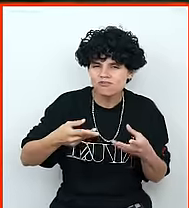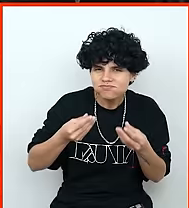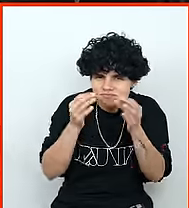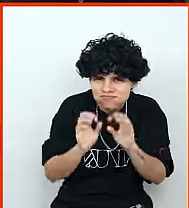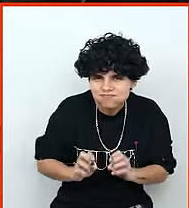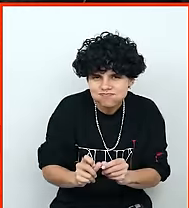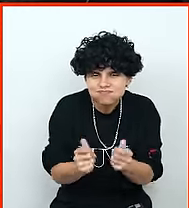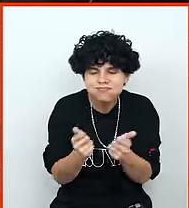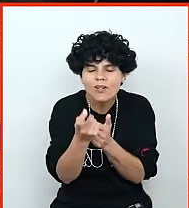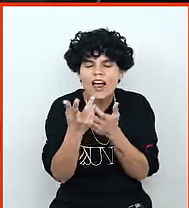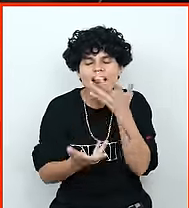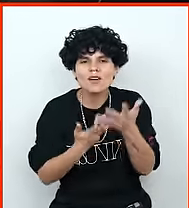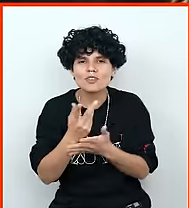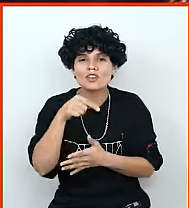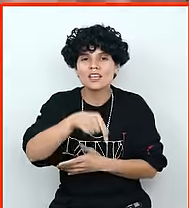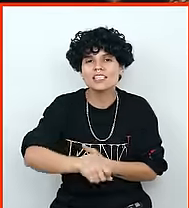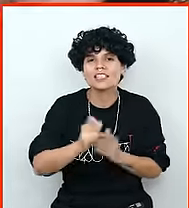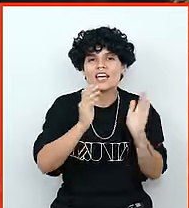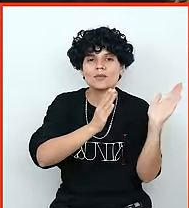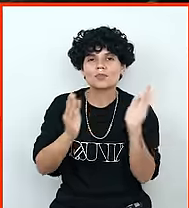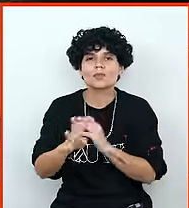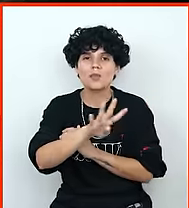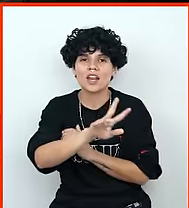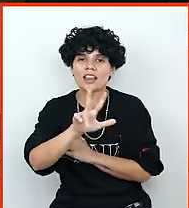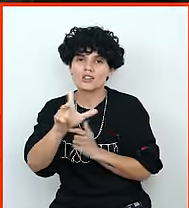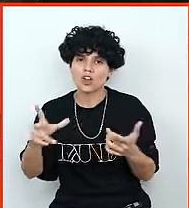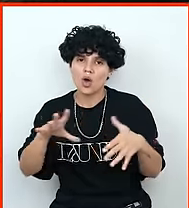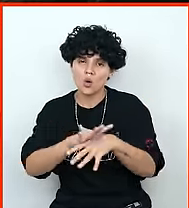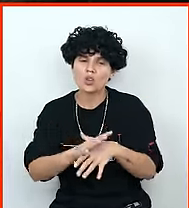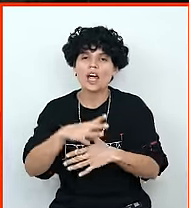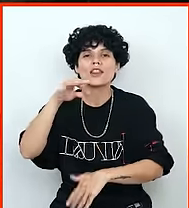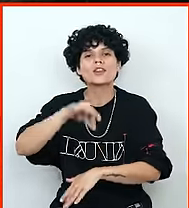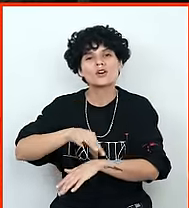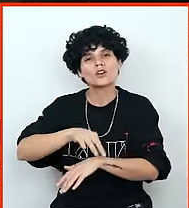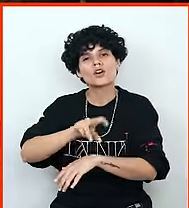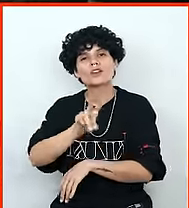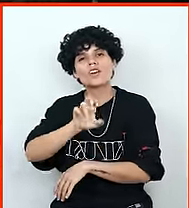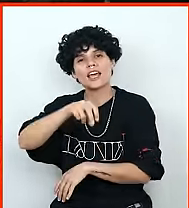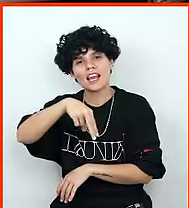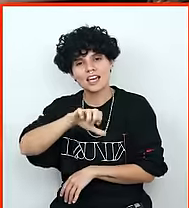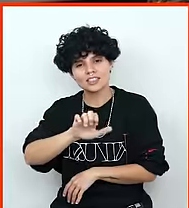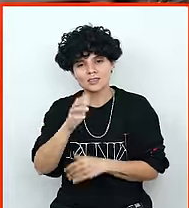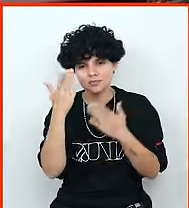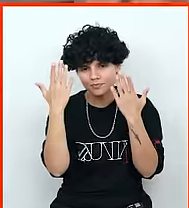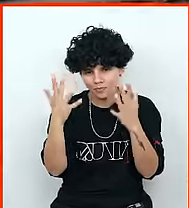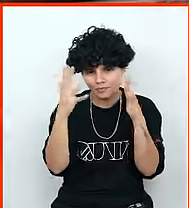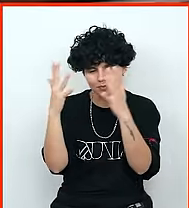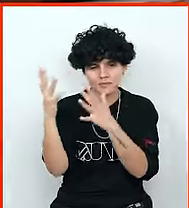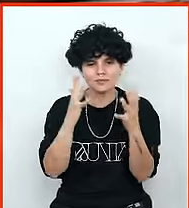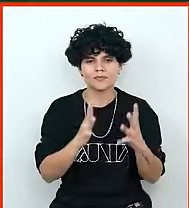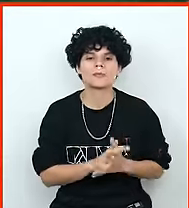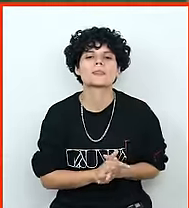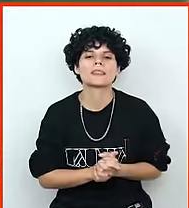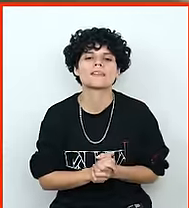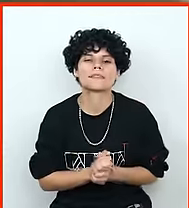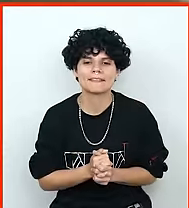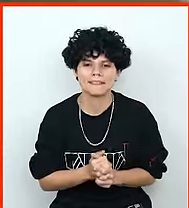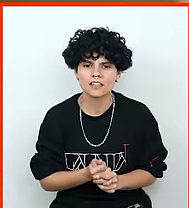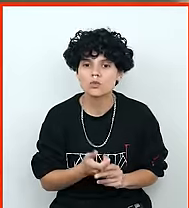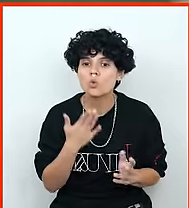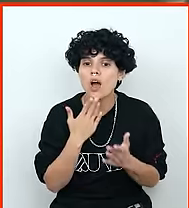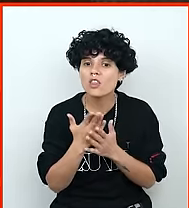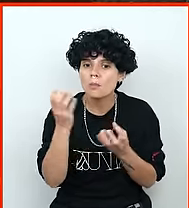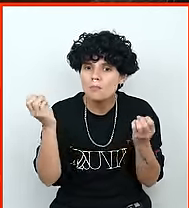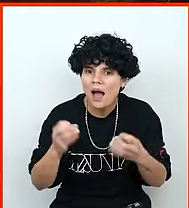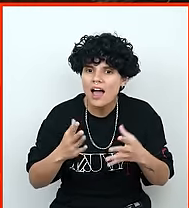capítulo 48 de La Junta, Doctor Bene. Gracias por venir. ¡Grande, Bene! ¿Cuándo